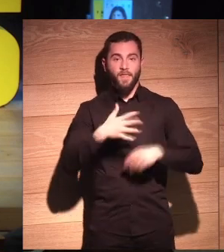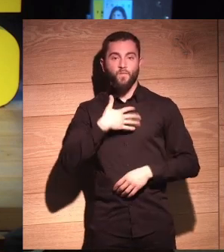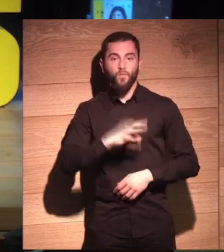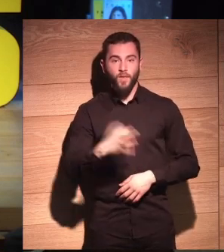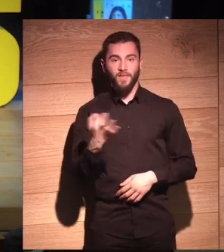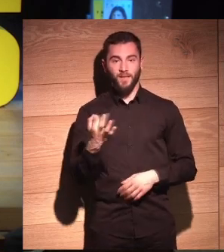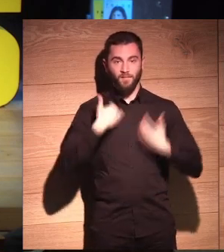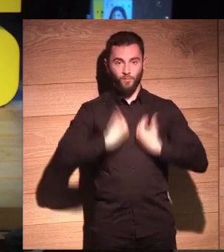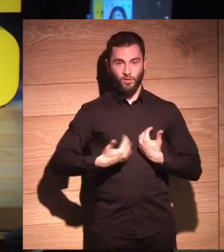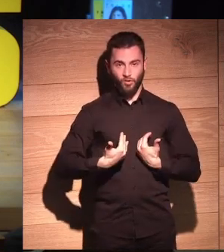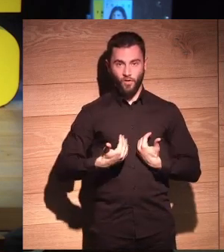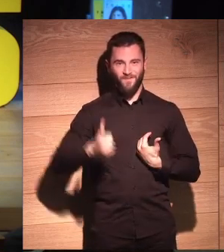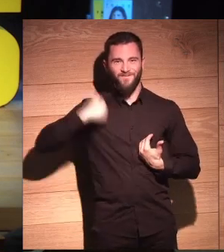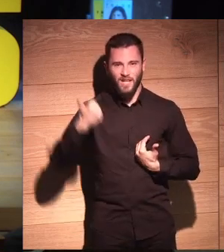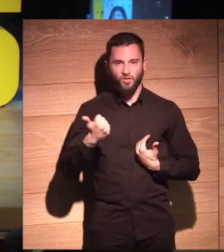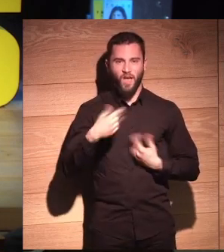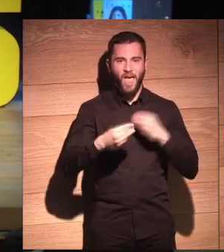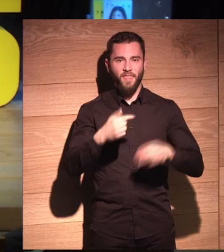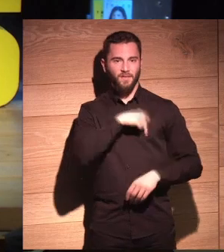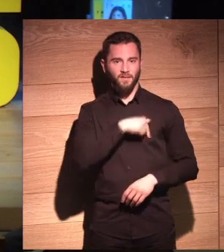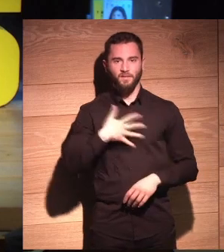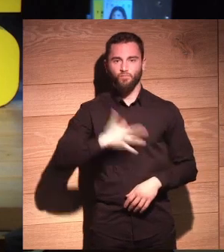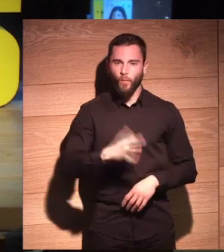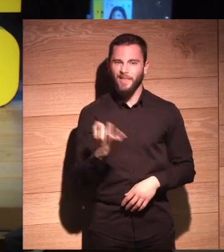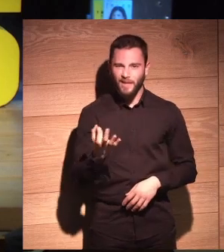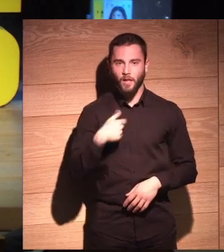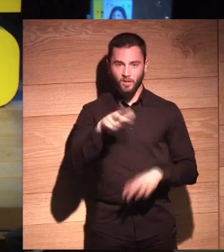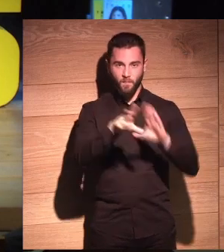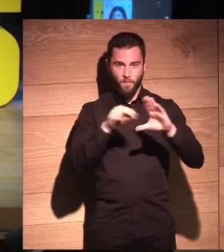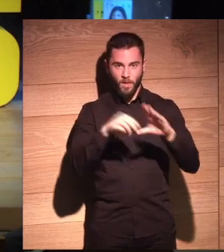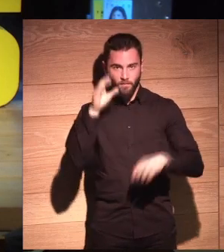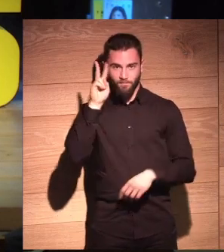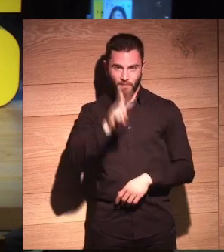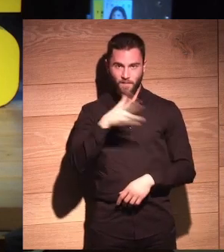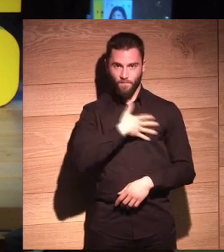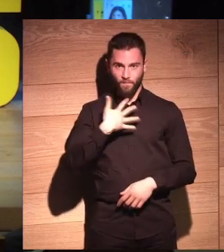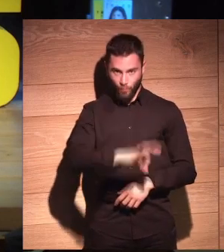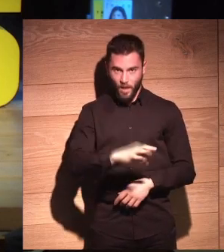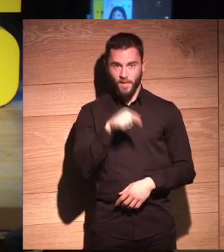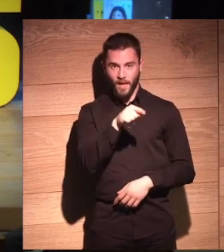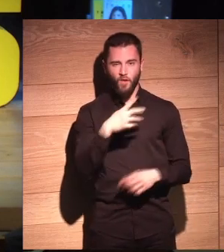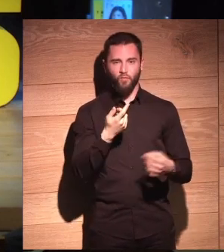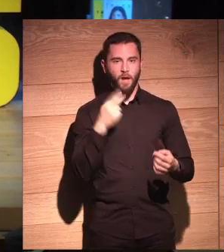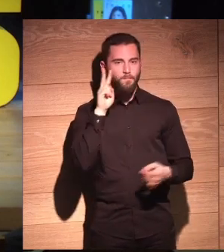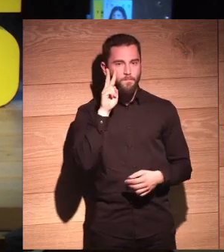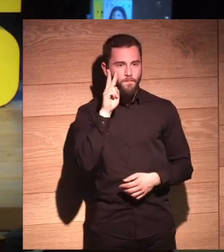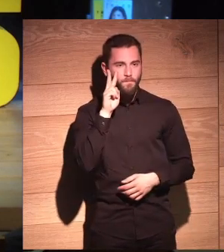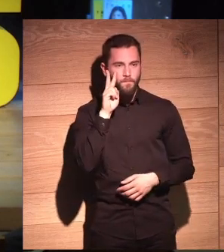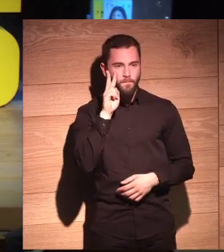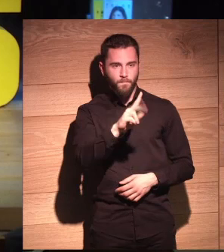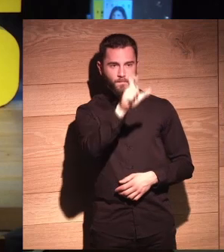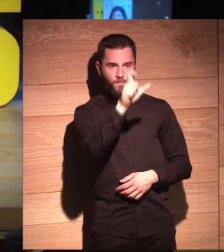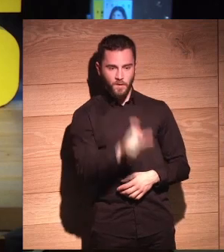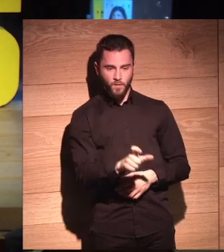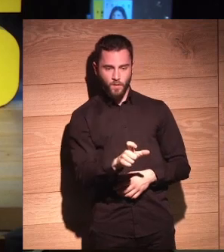cuerpo virtual como propio, que es lo que podemos ver en este vídeo, y vemos cómo hay un control, hay una visión de primera